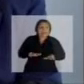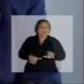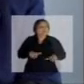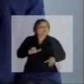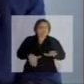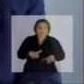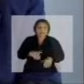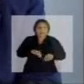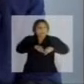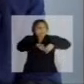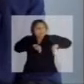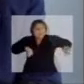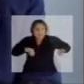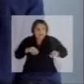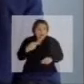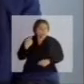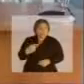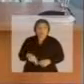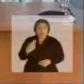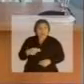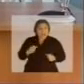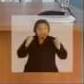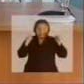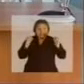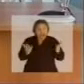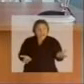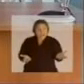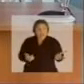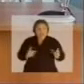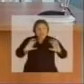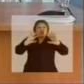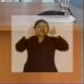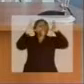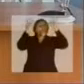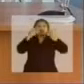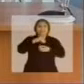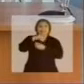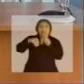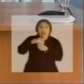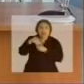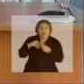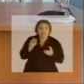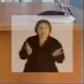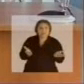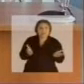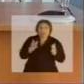Necesidad De separar Las hinchadas Eh Violencia Doméstica